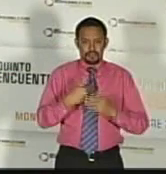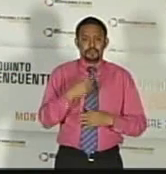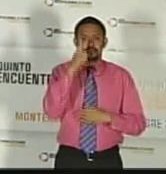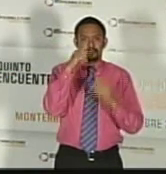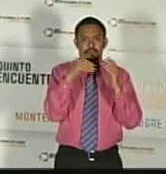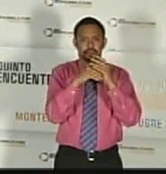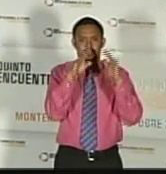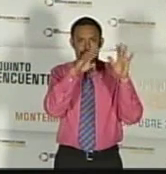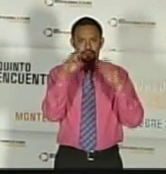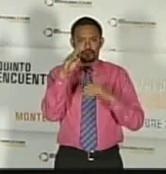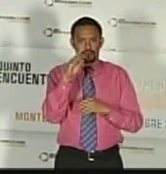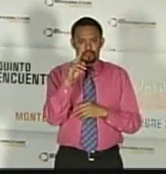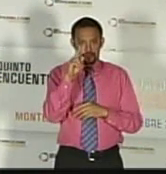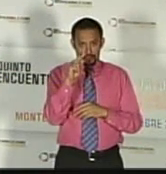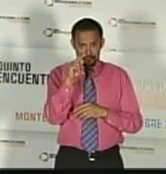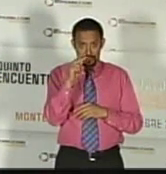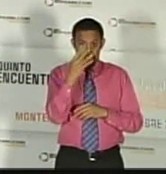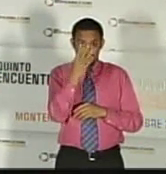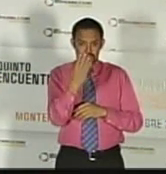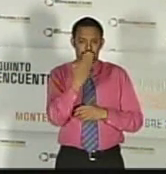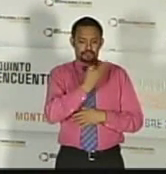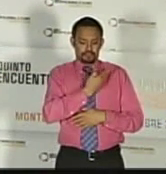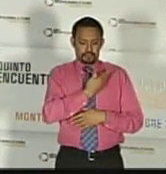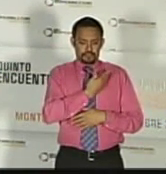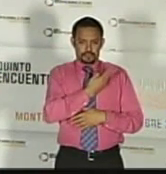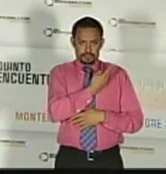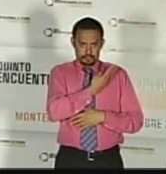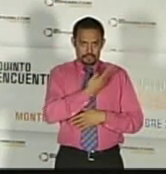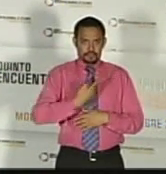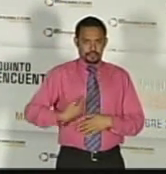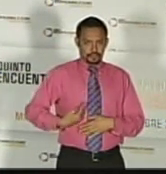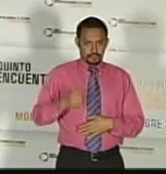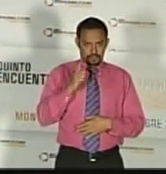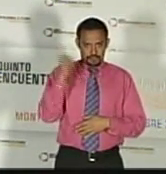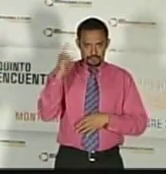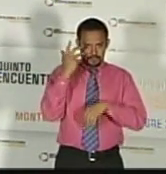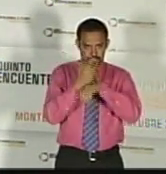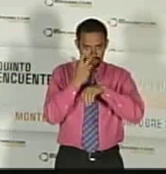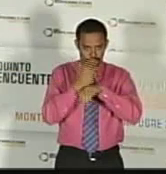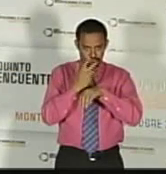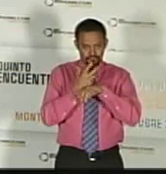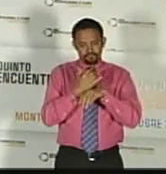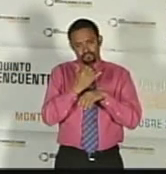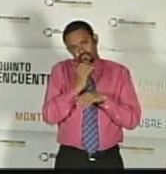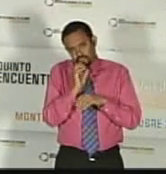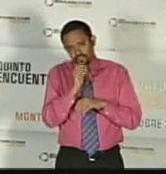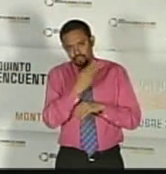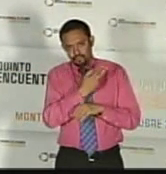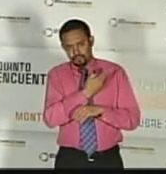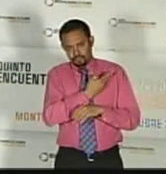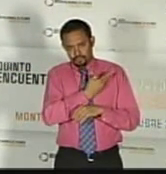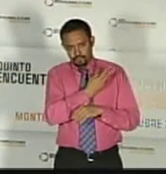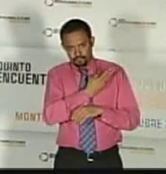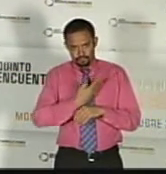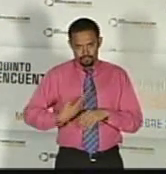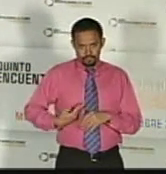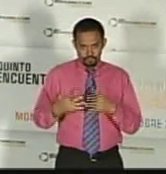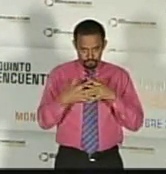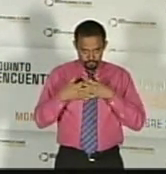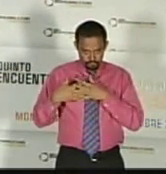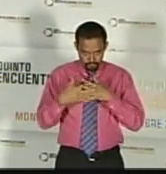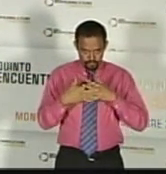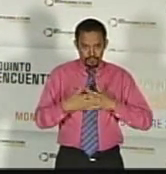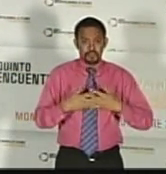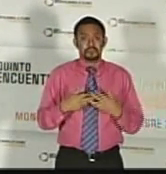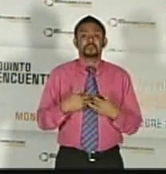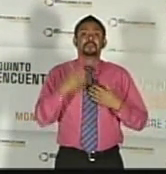1984 me postulé para vicepresidenta de los Estados Unidos de América y me postulé con la idea de que